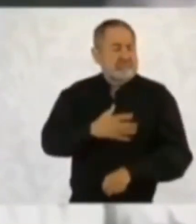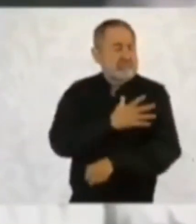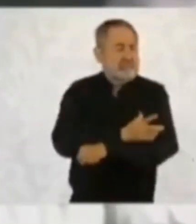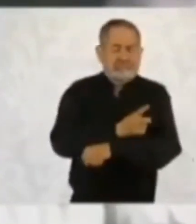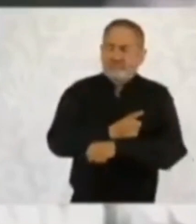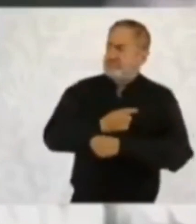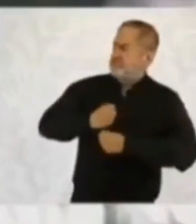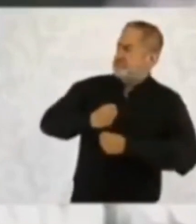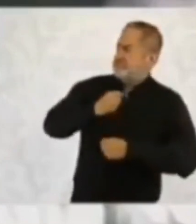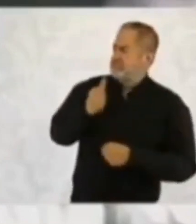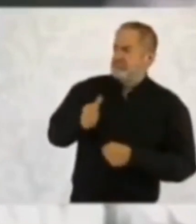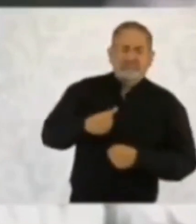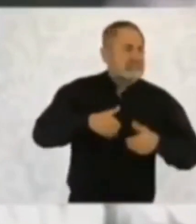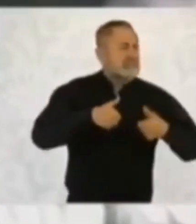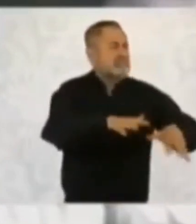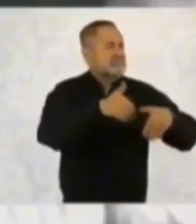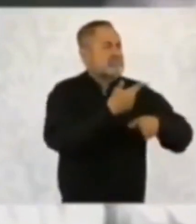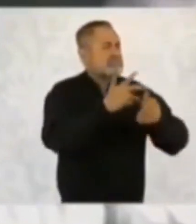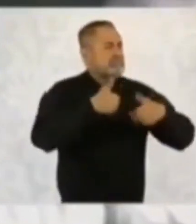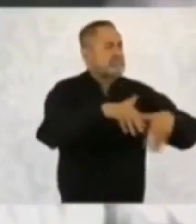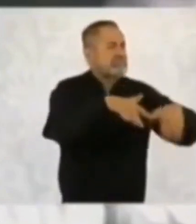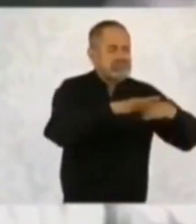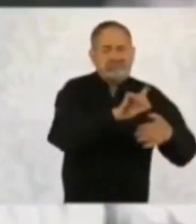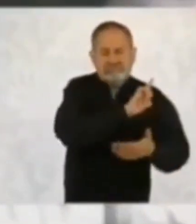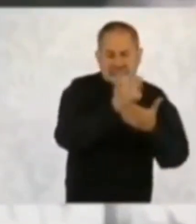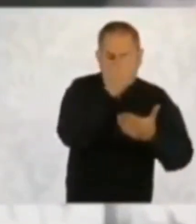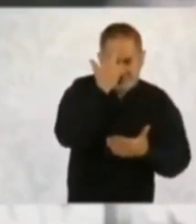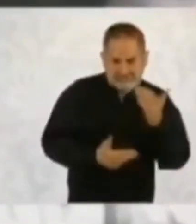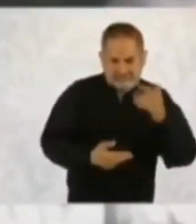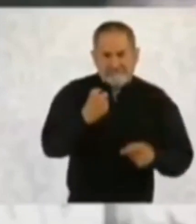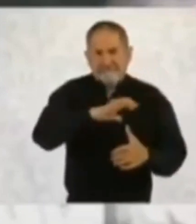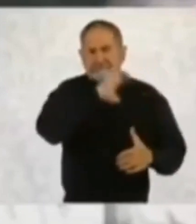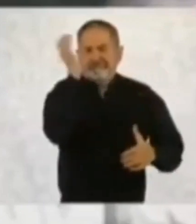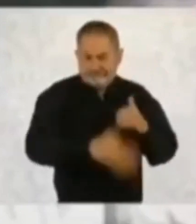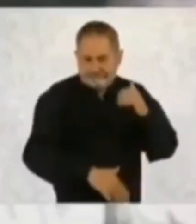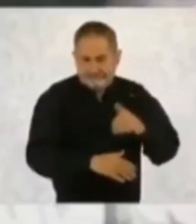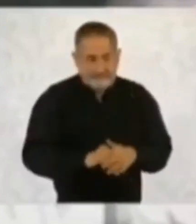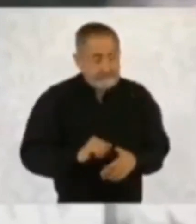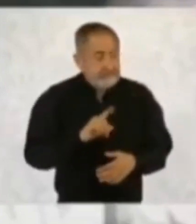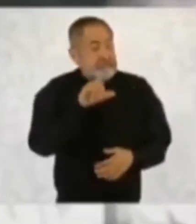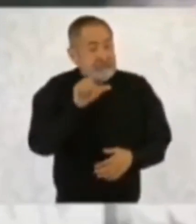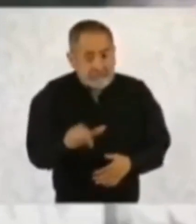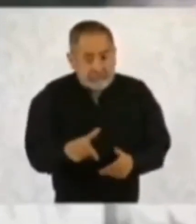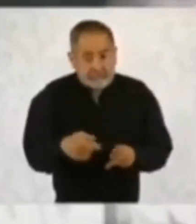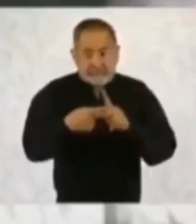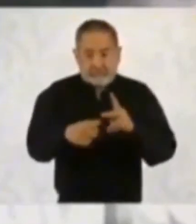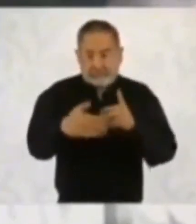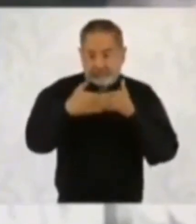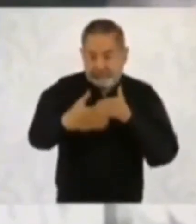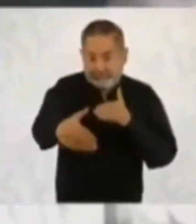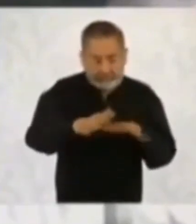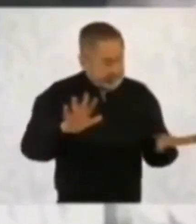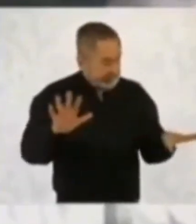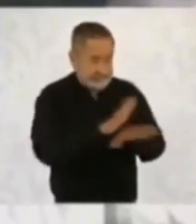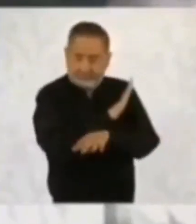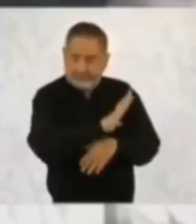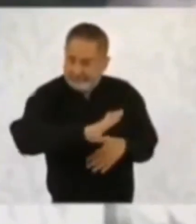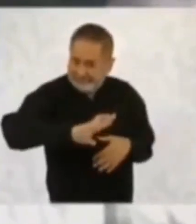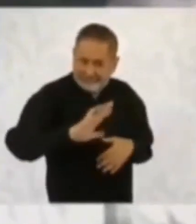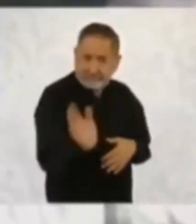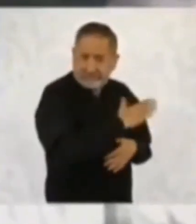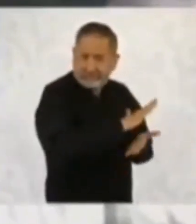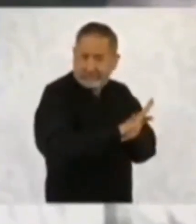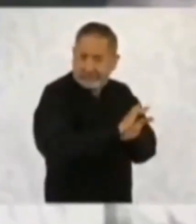y generando un posible delito. Eso se acabó y vamos a poder, a partir de este cambio, que ese sí es